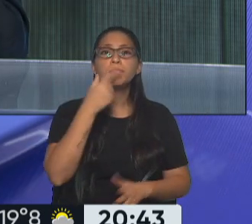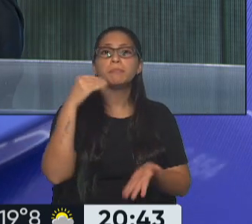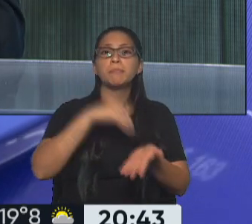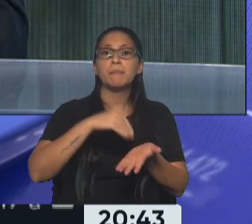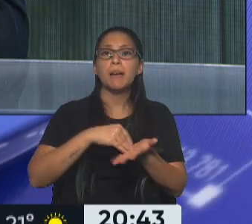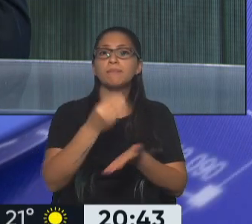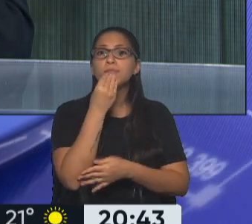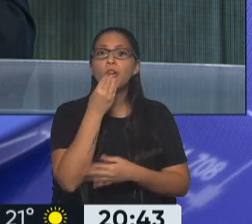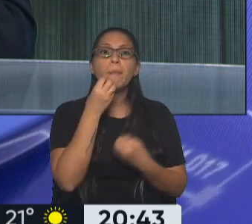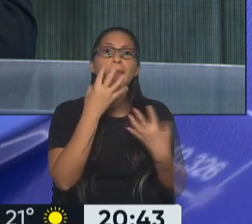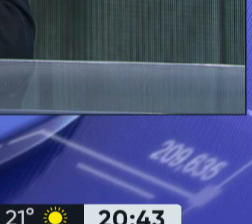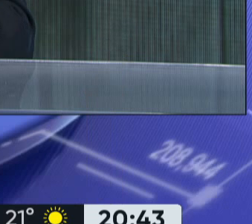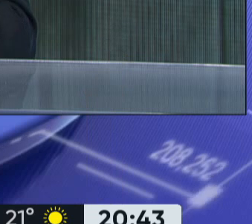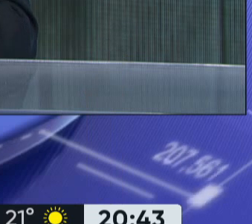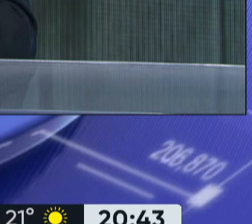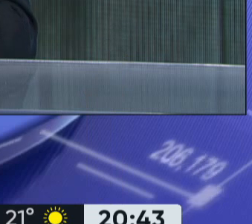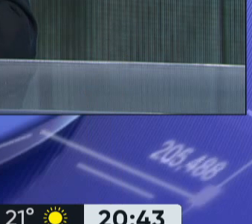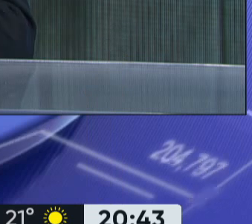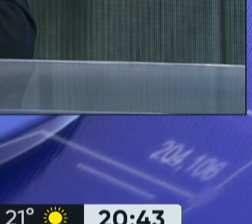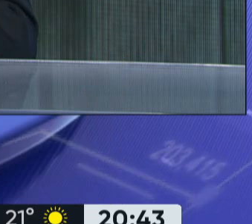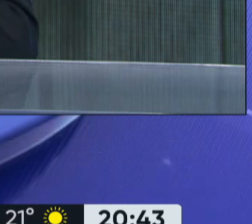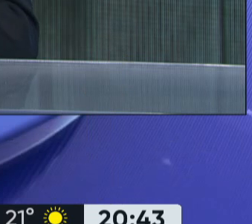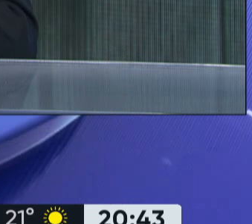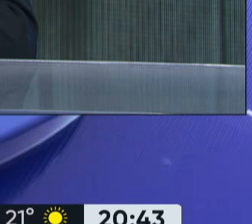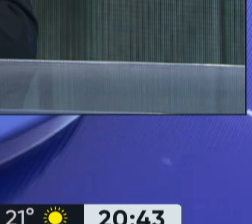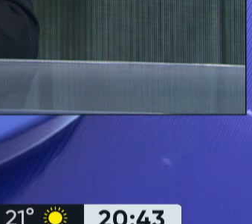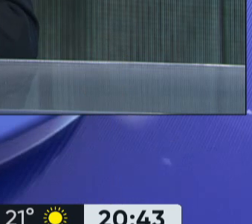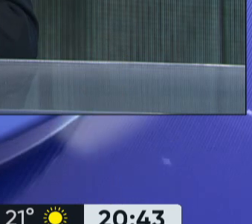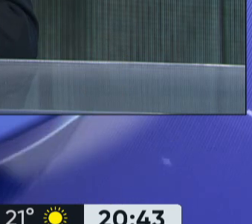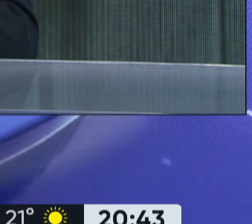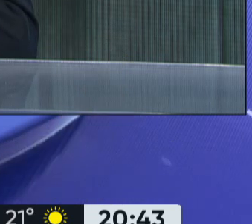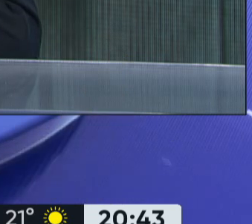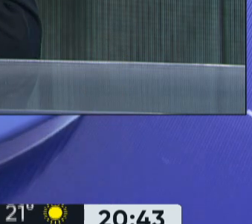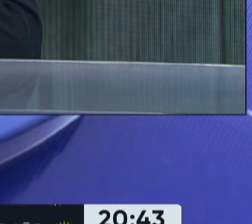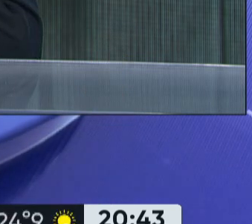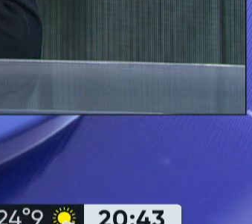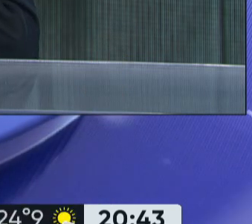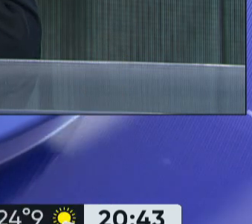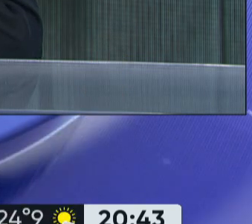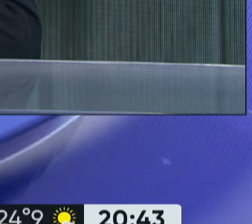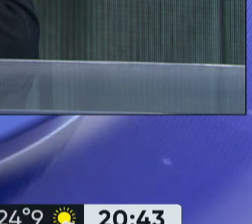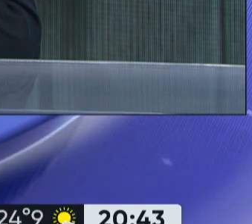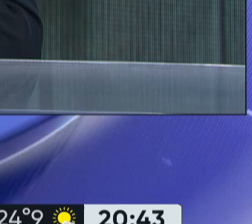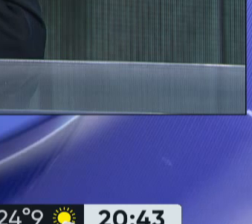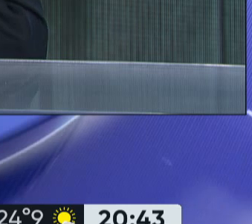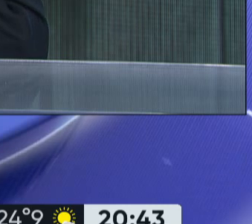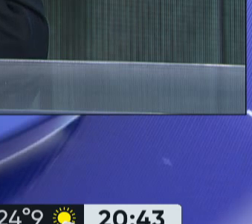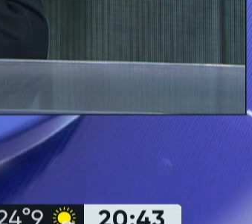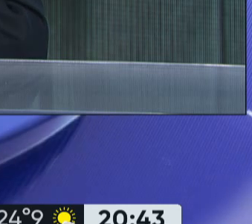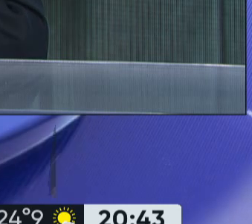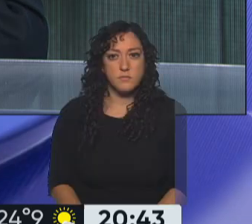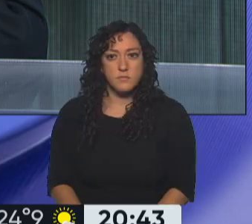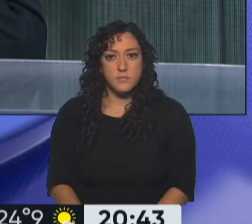mejore la alimentación. Acá te mira estas variables que yo mencioné, la fiscal y la monetaria. Por ahora está diciendo, vos